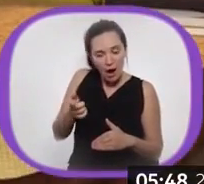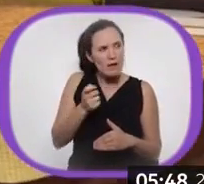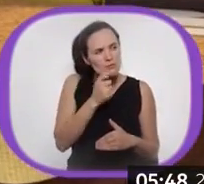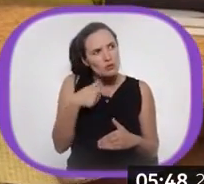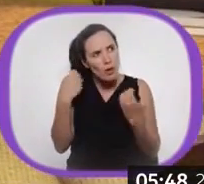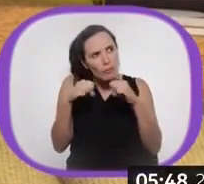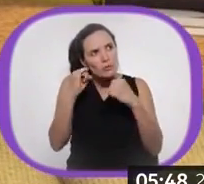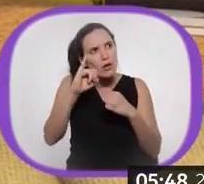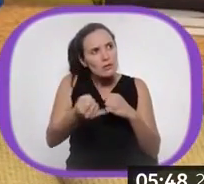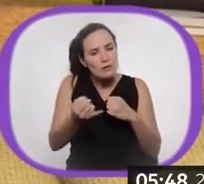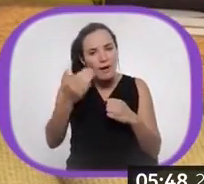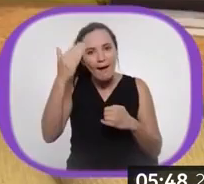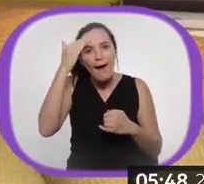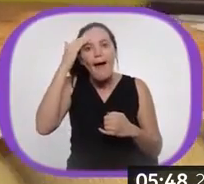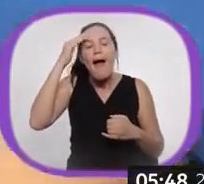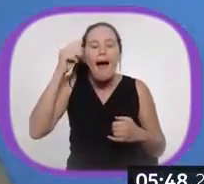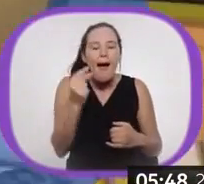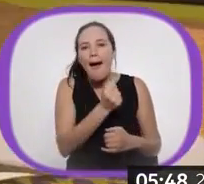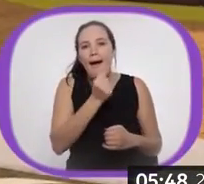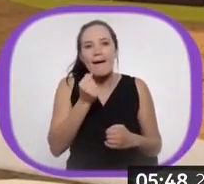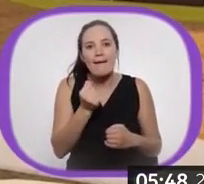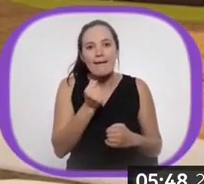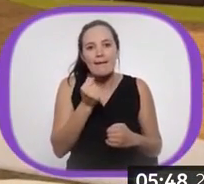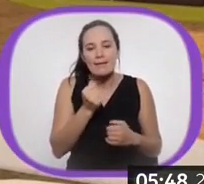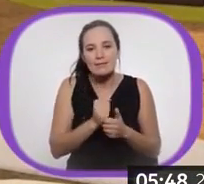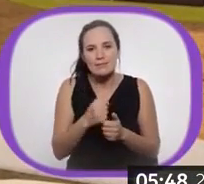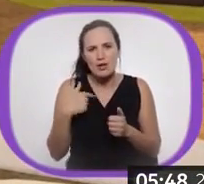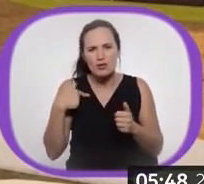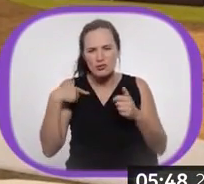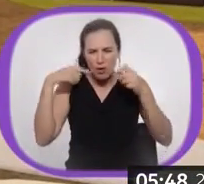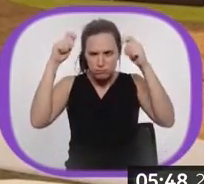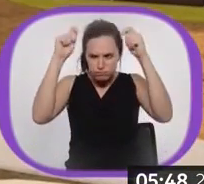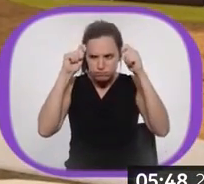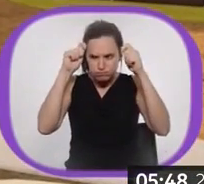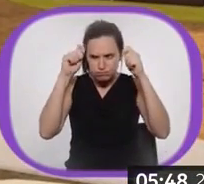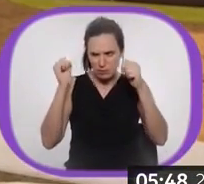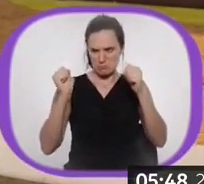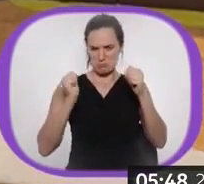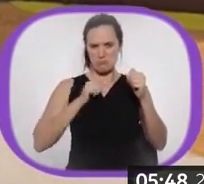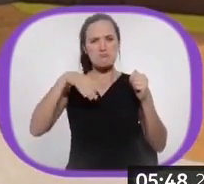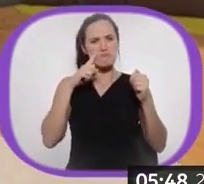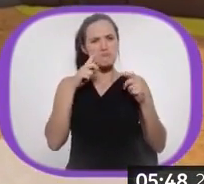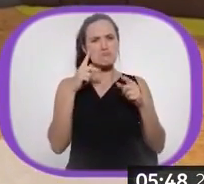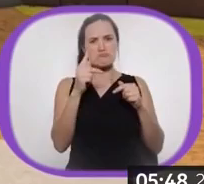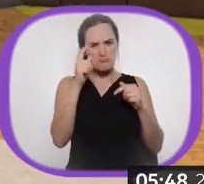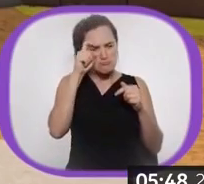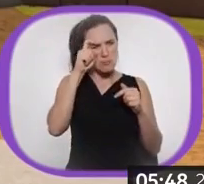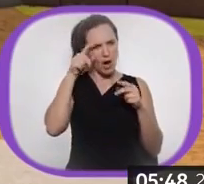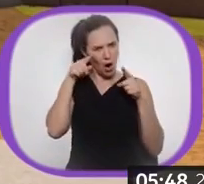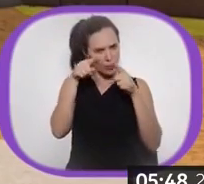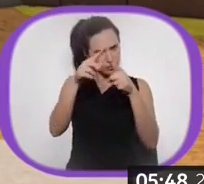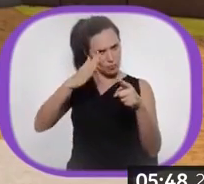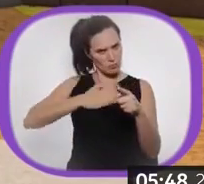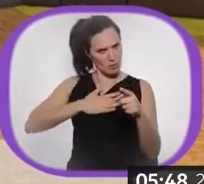la corona del rey! ¡Eso es! ¡Soy Mike el Caballero! ¡Y mi misión es practicar hasta ser